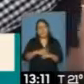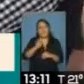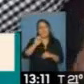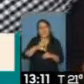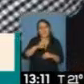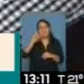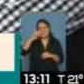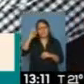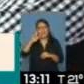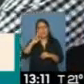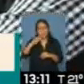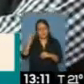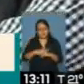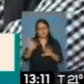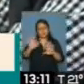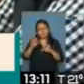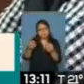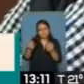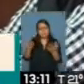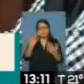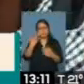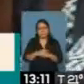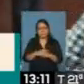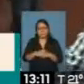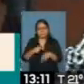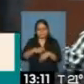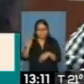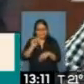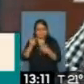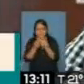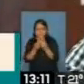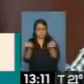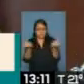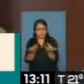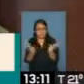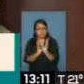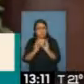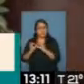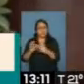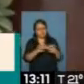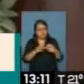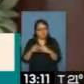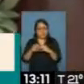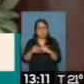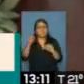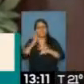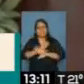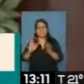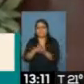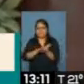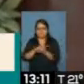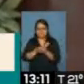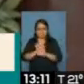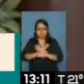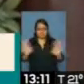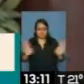Sí, ¿qué tal? Muy buenas tardes. Nosotros recién terminamos labor parlamentaria, donde se resolvió sesionar el